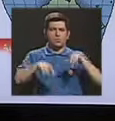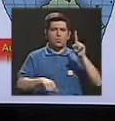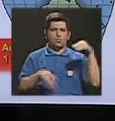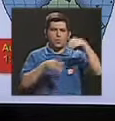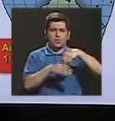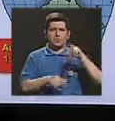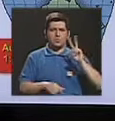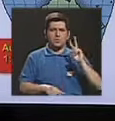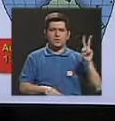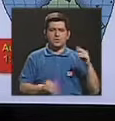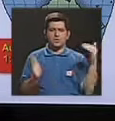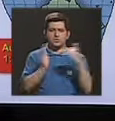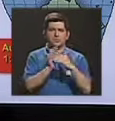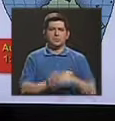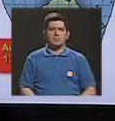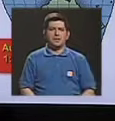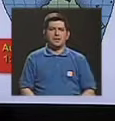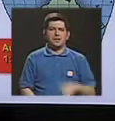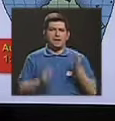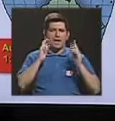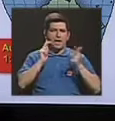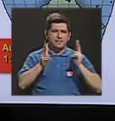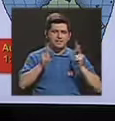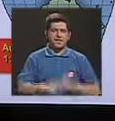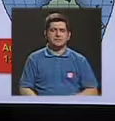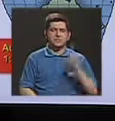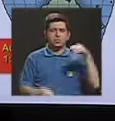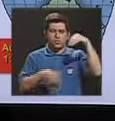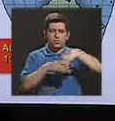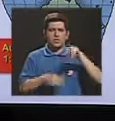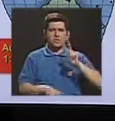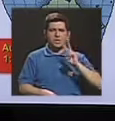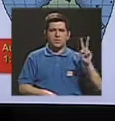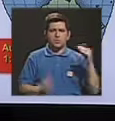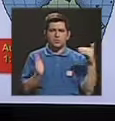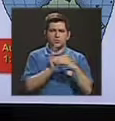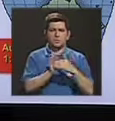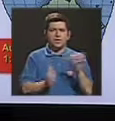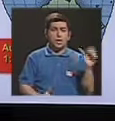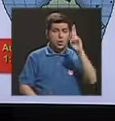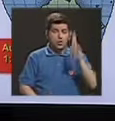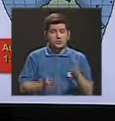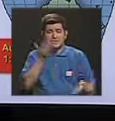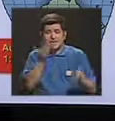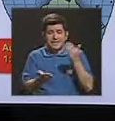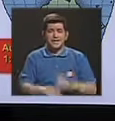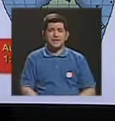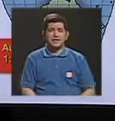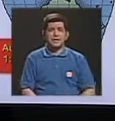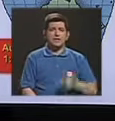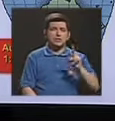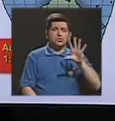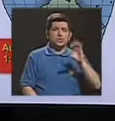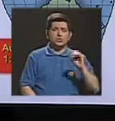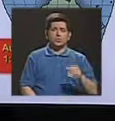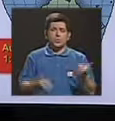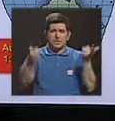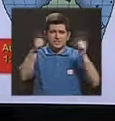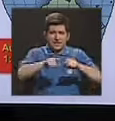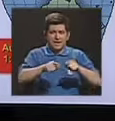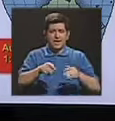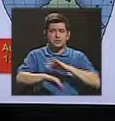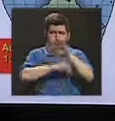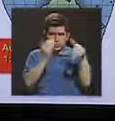en 22.000, un estudio texano 1 en 22.000 y nosotros creemos que posiblemente en Costa Rica existan 250 casos